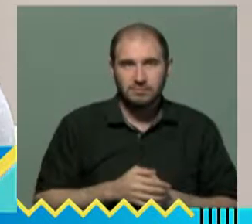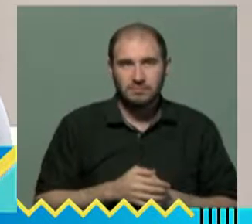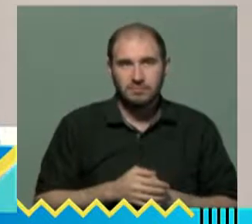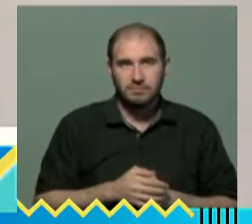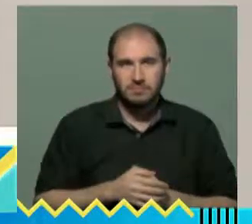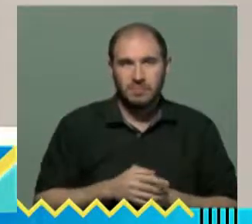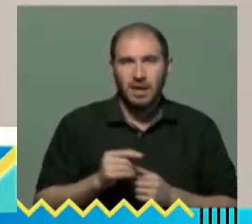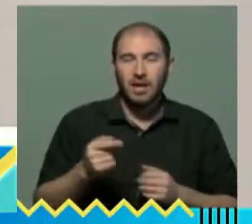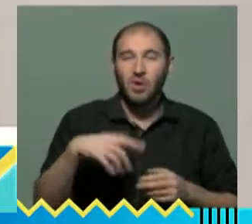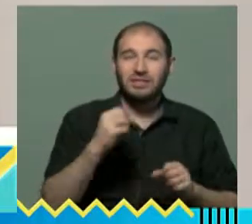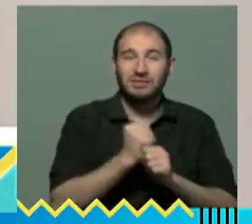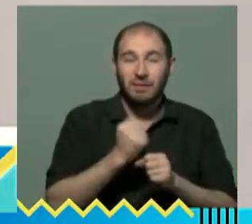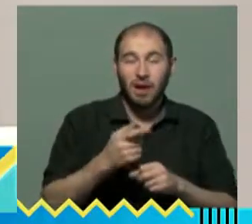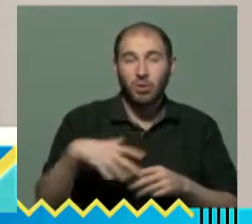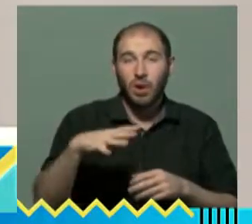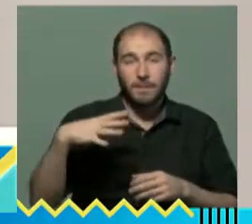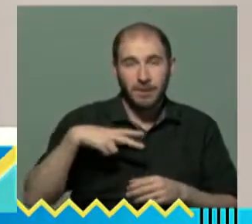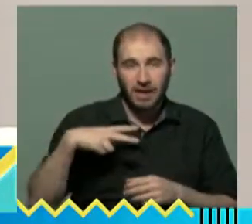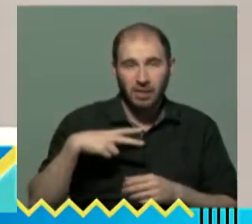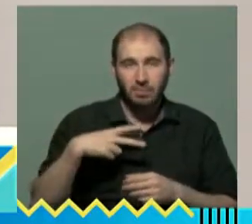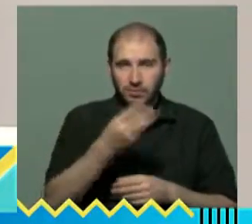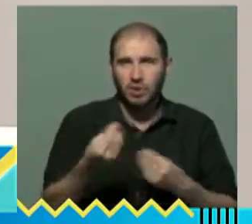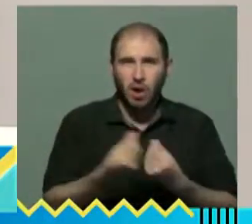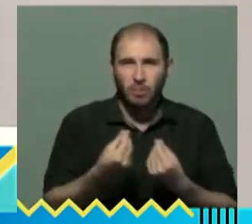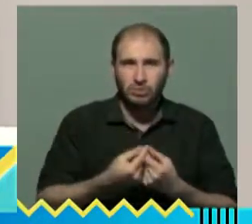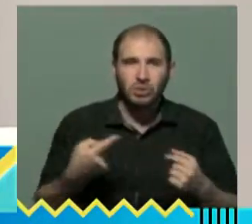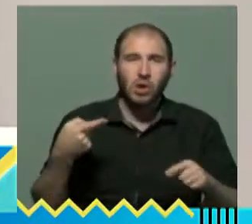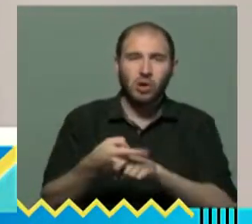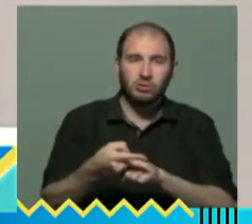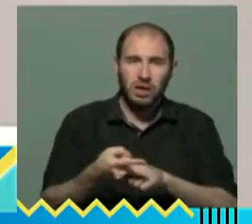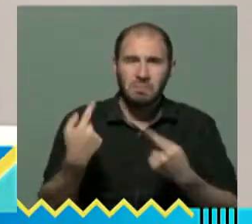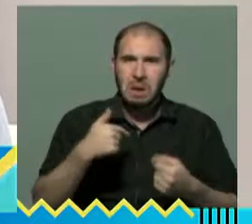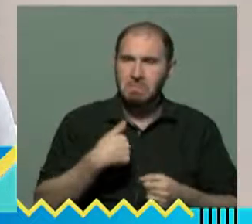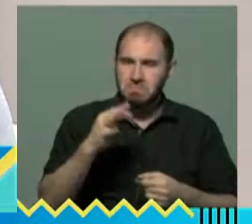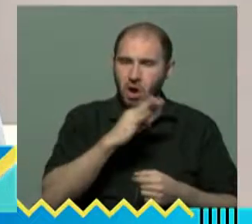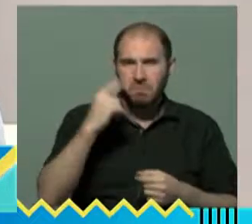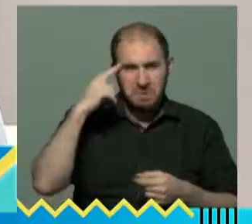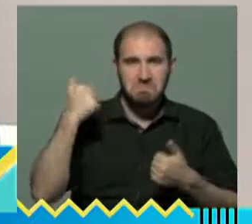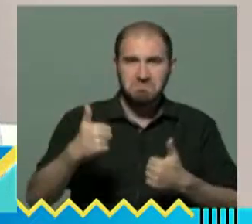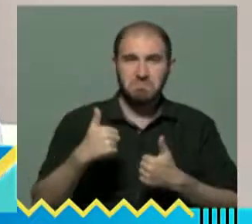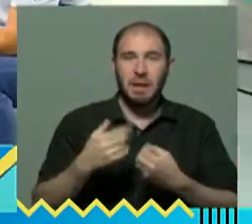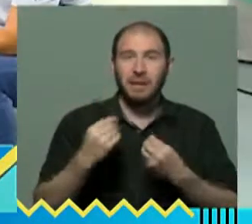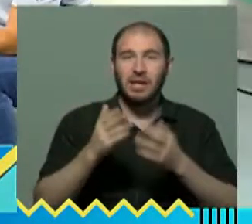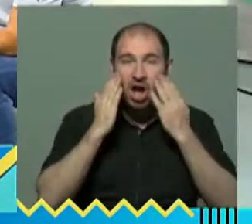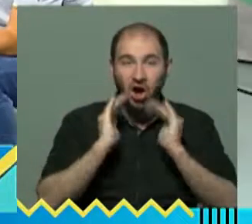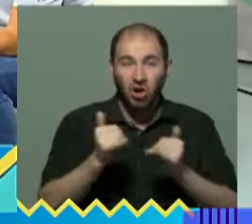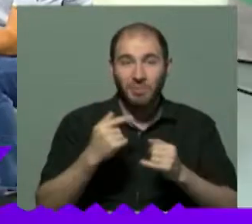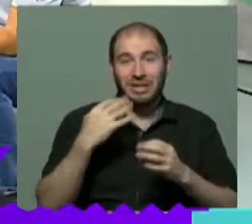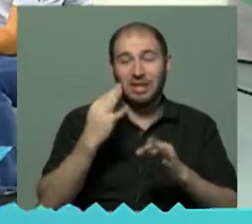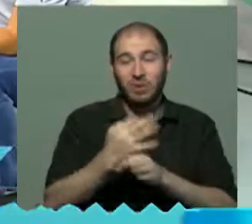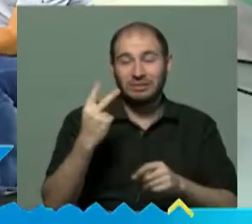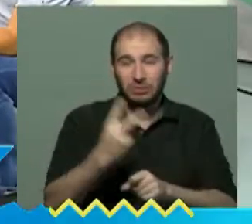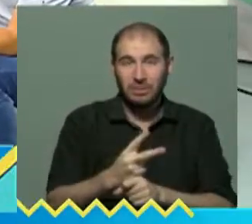hacer pasantías en empresas privadas, que muchos lo estaban en contra, pero a mí me parece una buena idea para que los chicos, estando en la